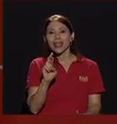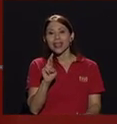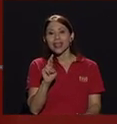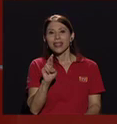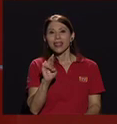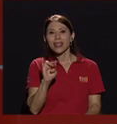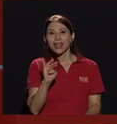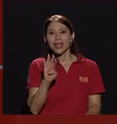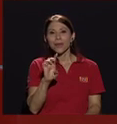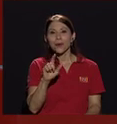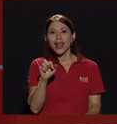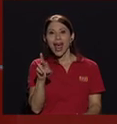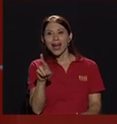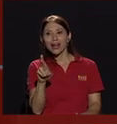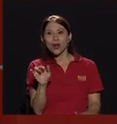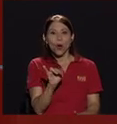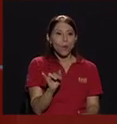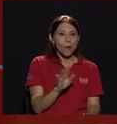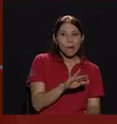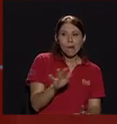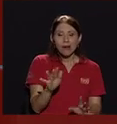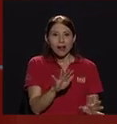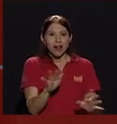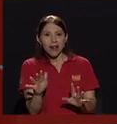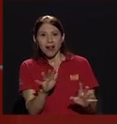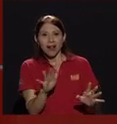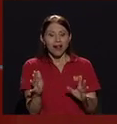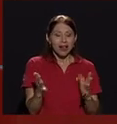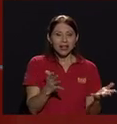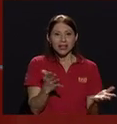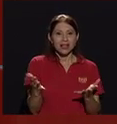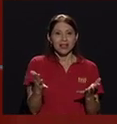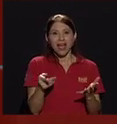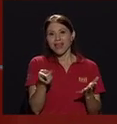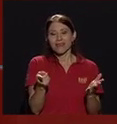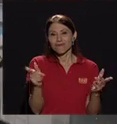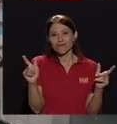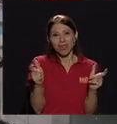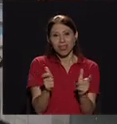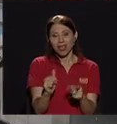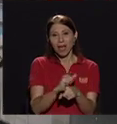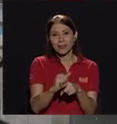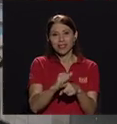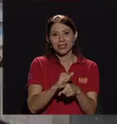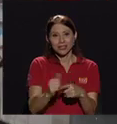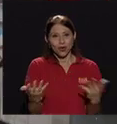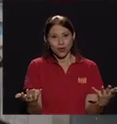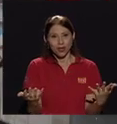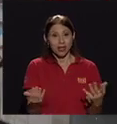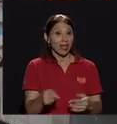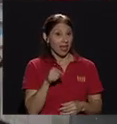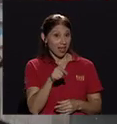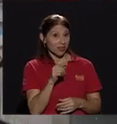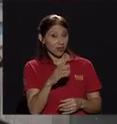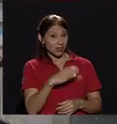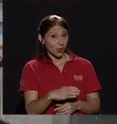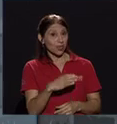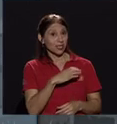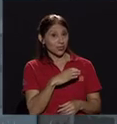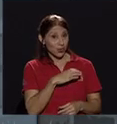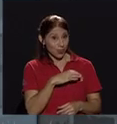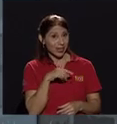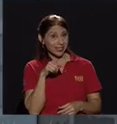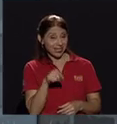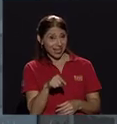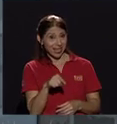Nadar entre tantas aguas, y ahí es donde menos capacitación hay. Esto nos lleva al tema de las condiciones en las que